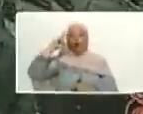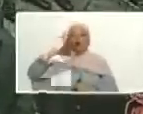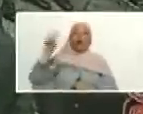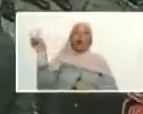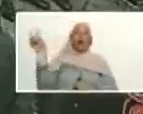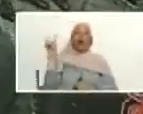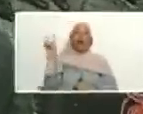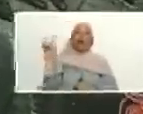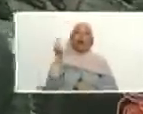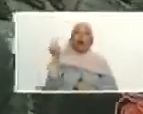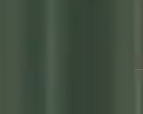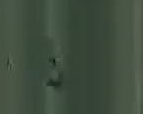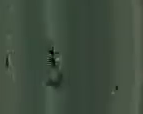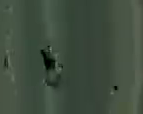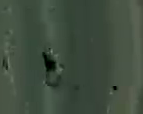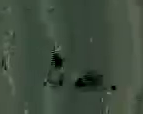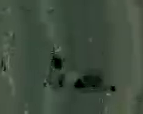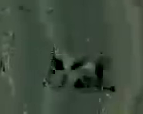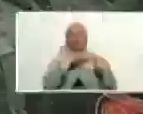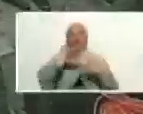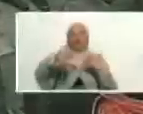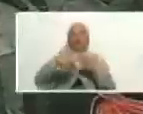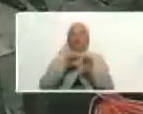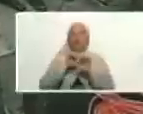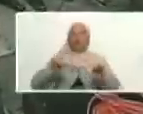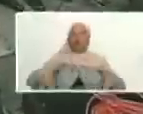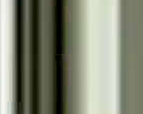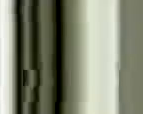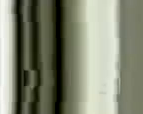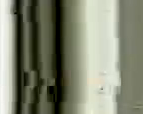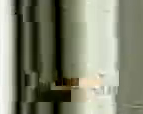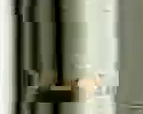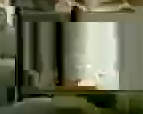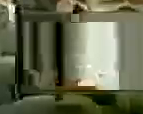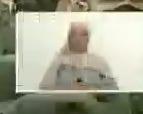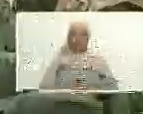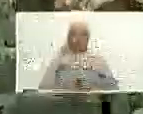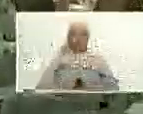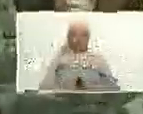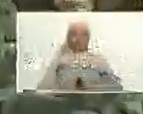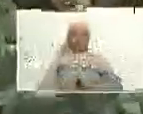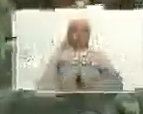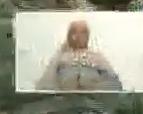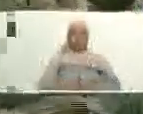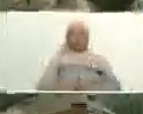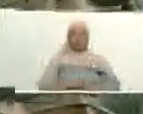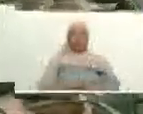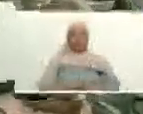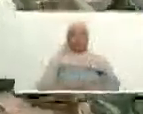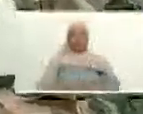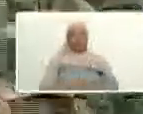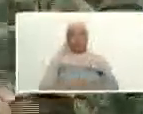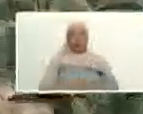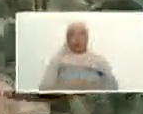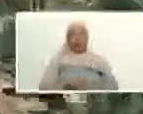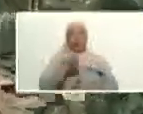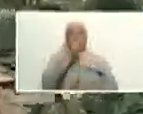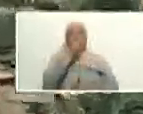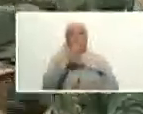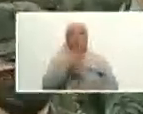Venezuela, comandante en jefe de la Fuerza Armada Nacional Bolivariana. Bueno, buenas